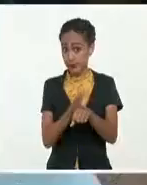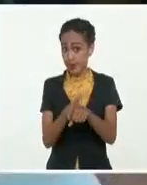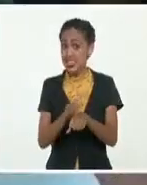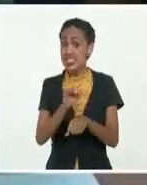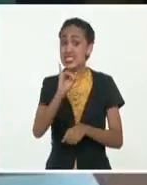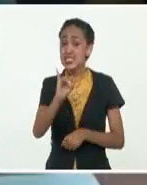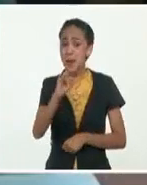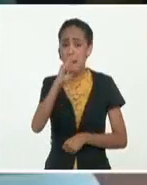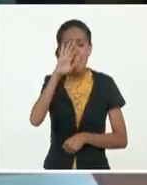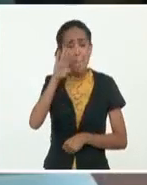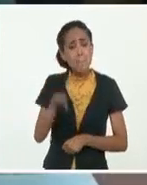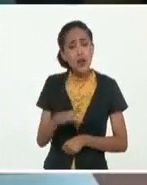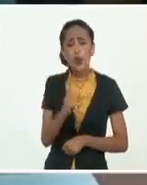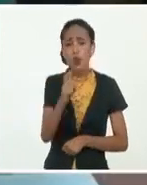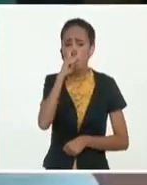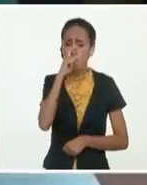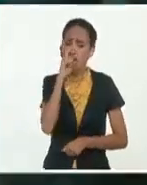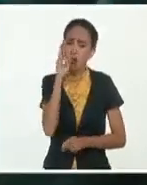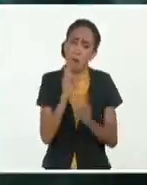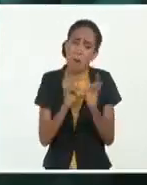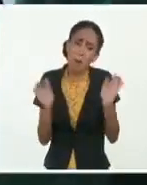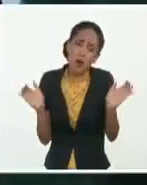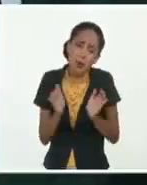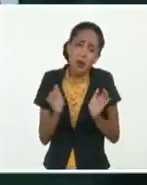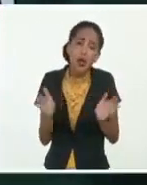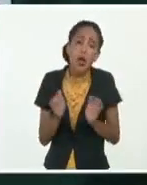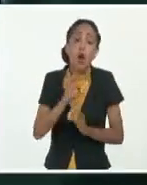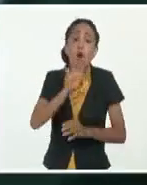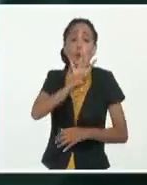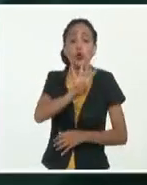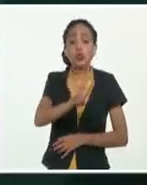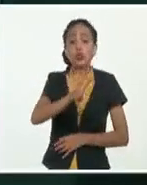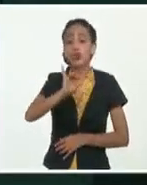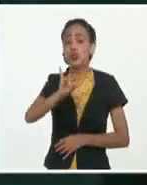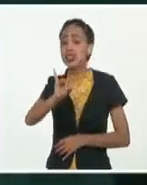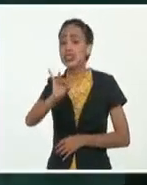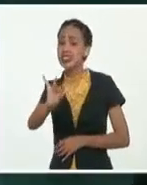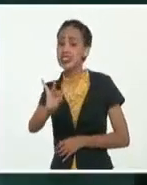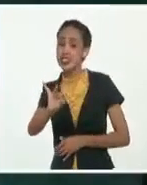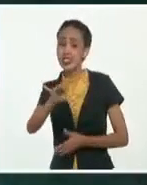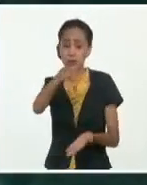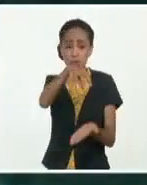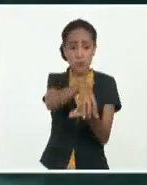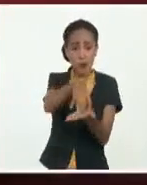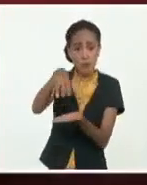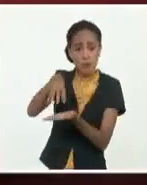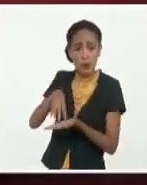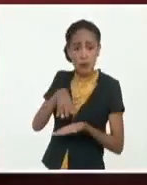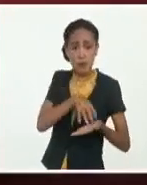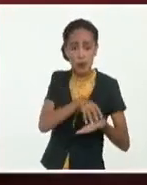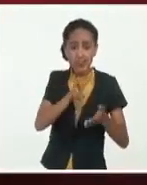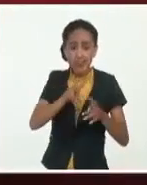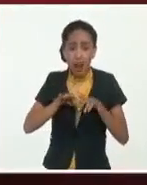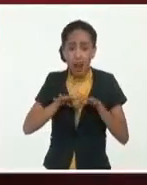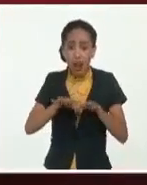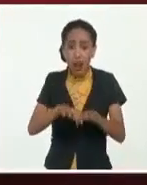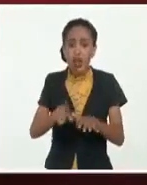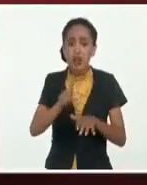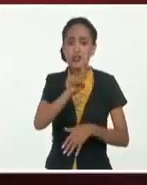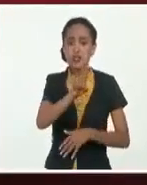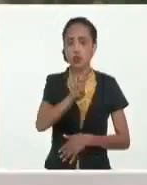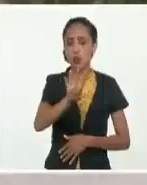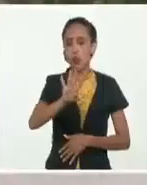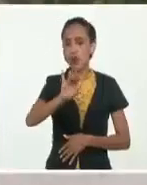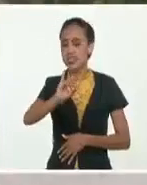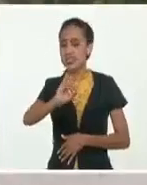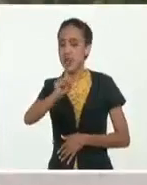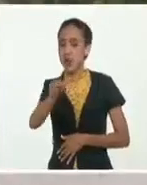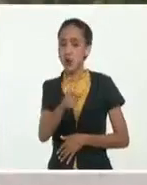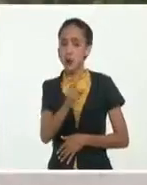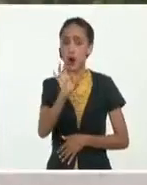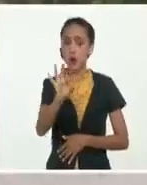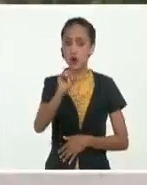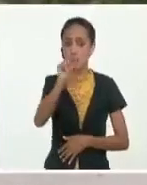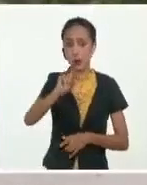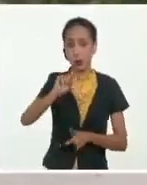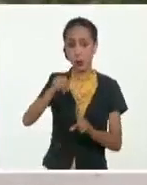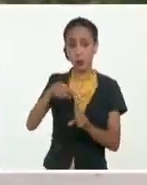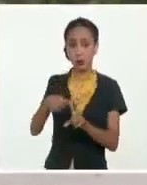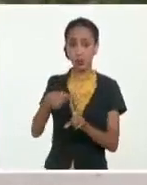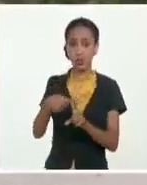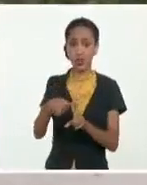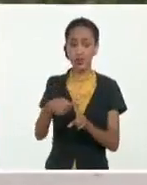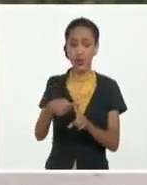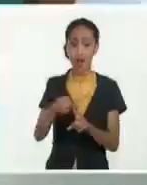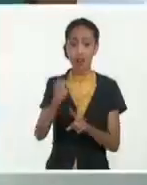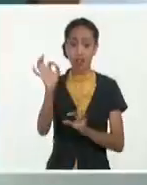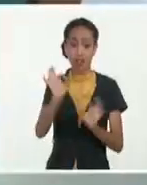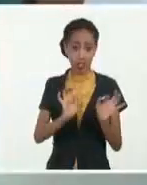año, 457 focos y una tasa de infectación de 146,8. A partir de